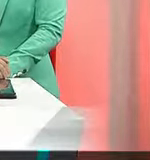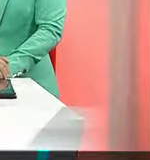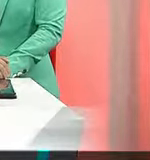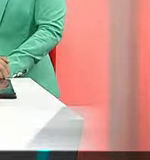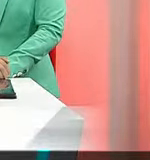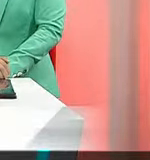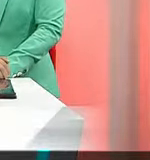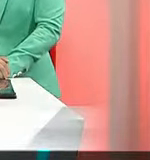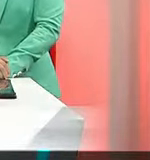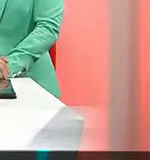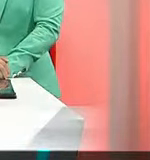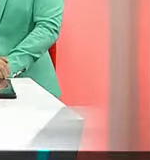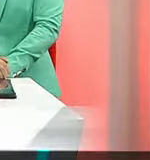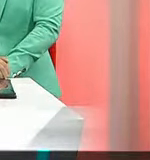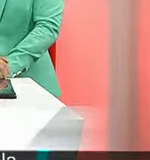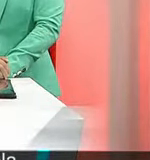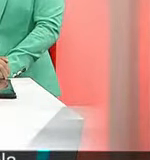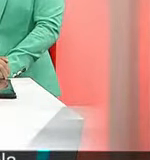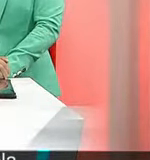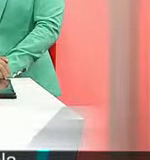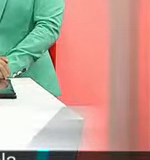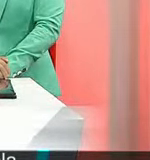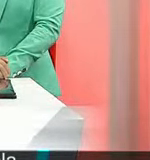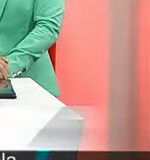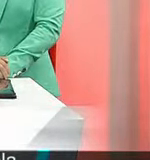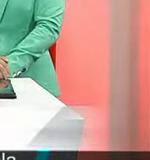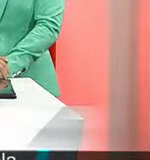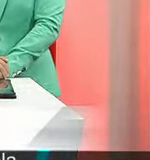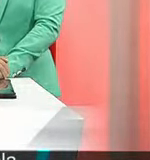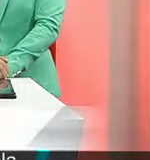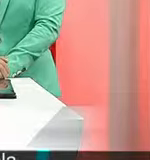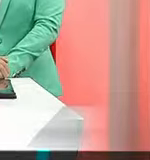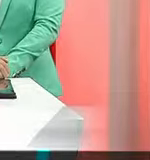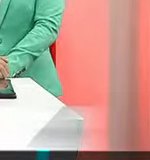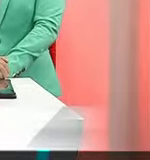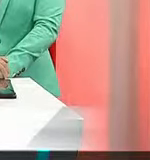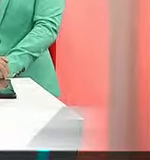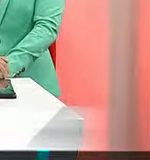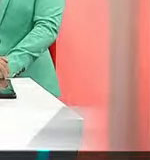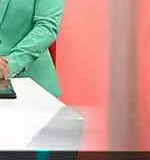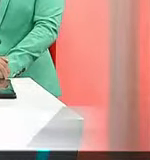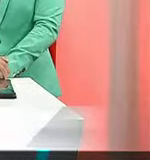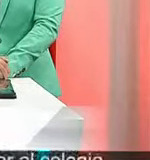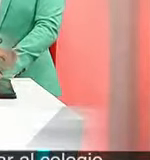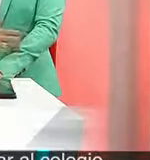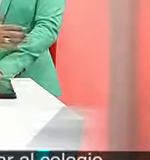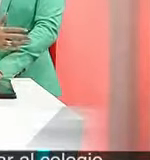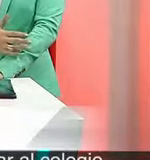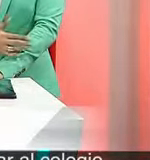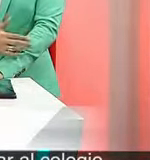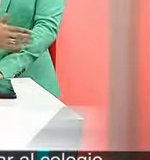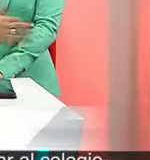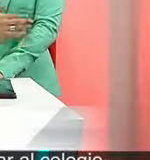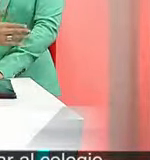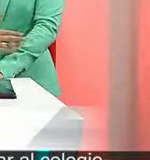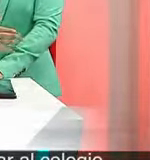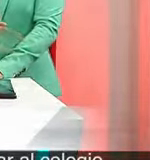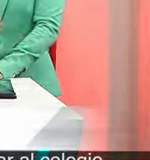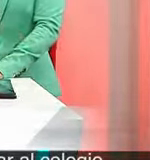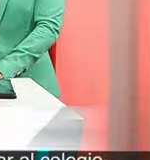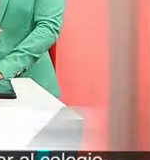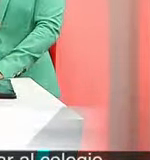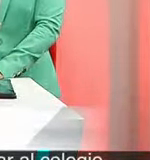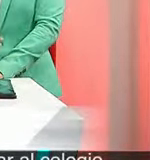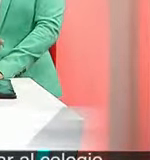Nos vamos a la isla de Chiloé. En Ancud, los alumnos de la Escuela Especial San Carlos tenían que recorrer